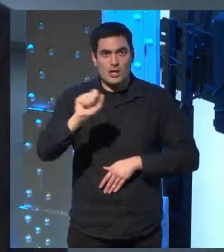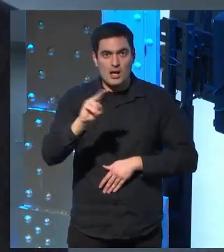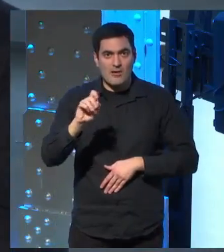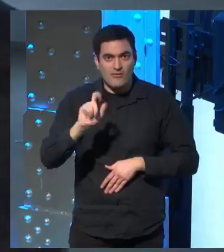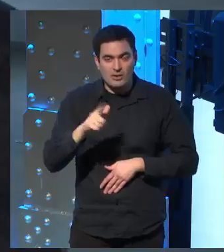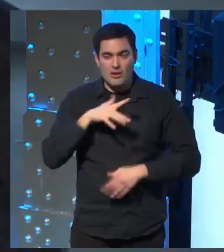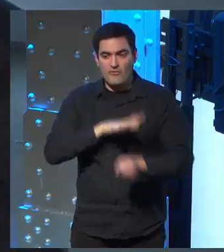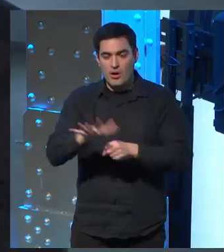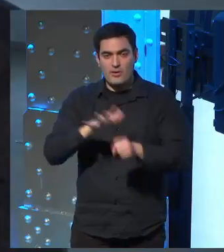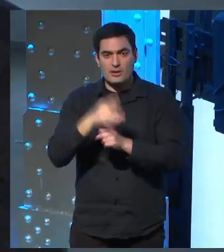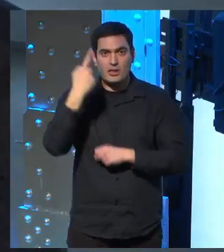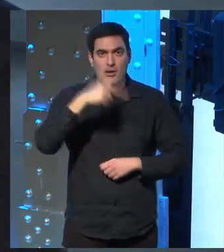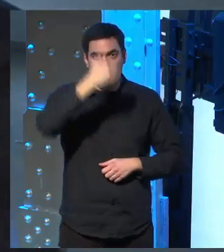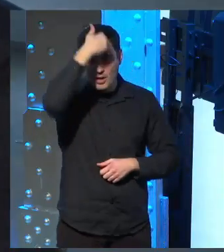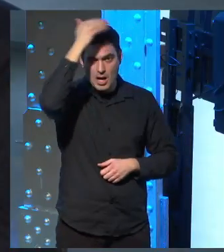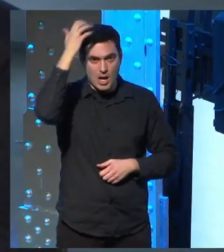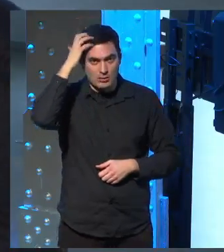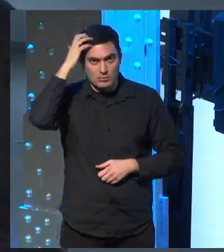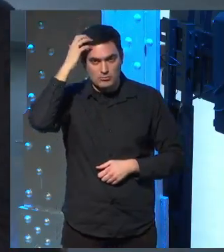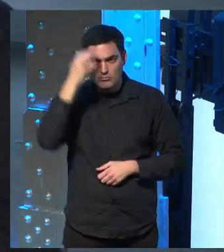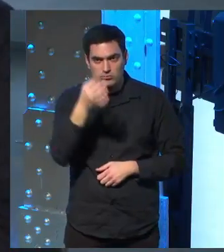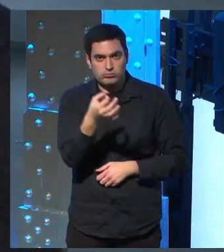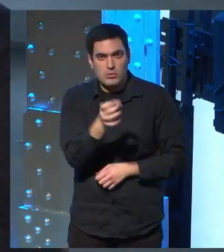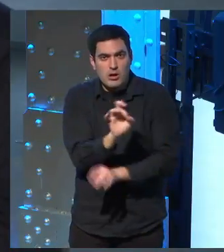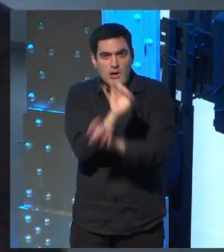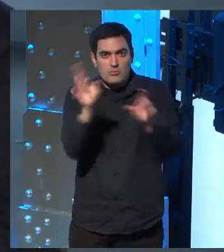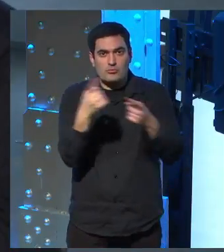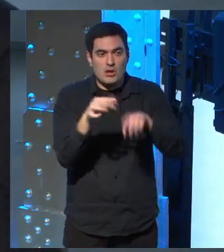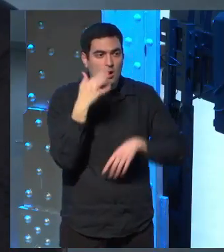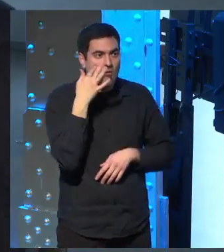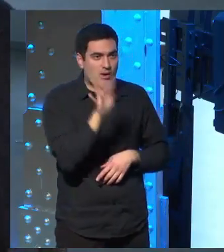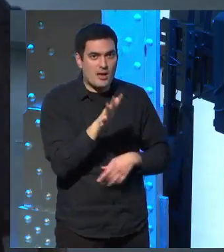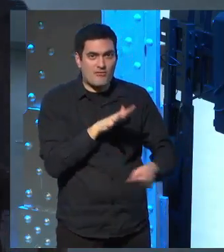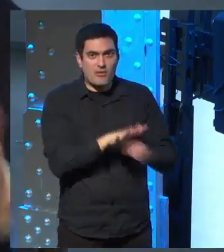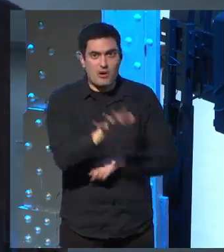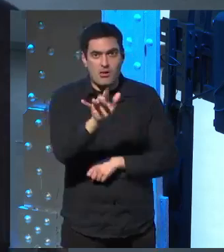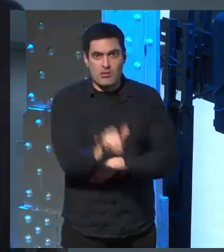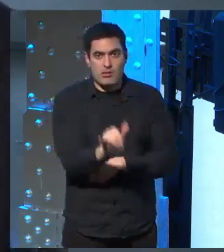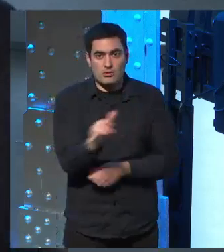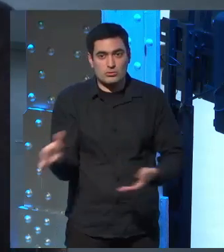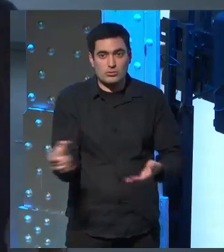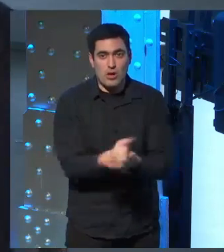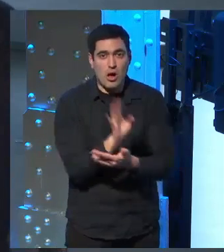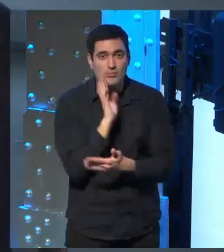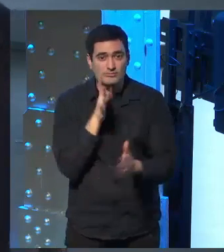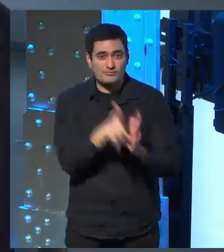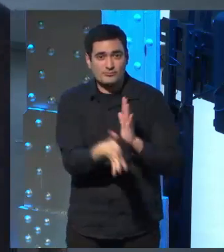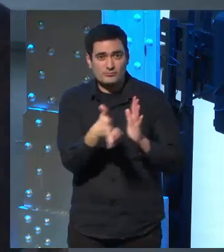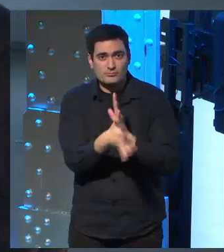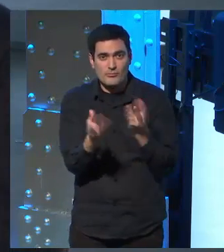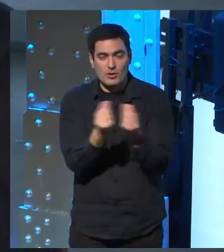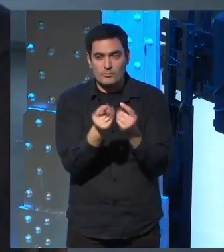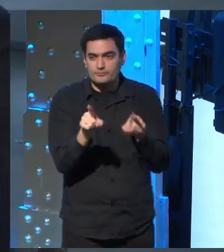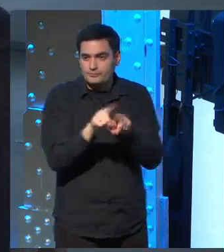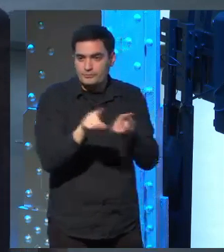luego la propia influencia que Bartók recibe de manera indiscutible de la música francesa y de Debussy. Pues todo eso lo agitas en una